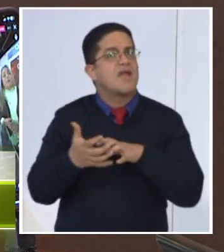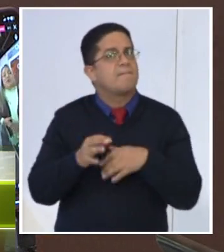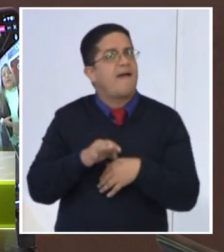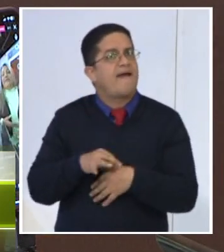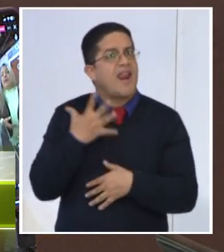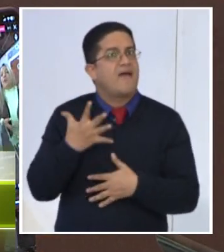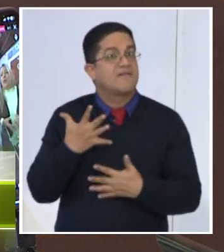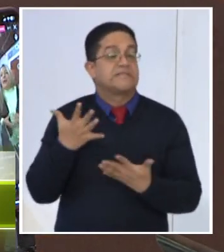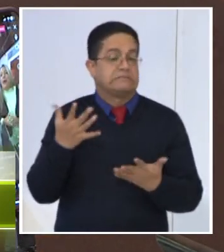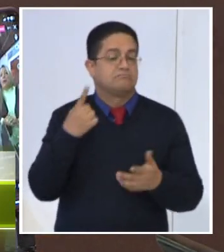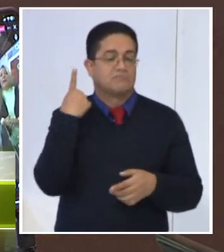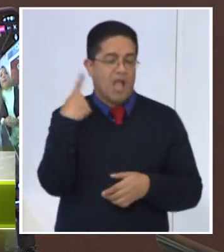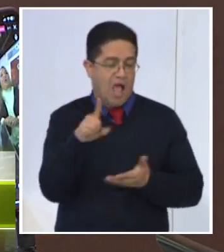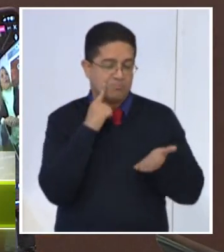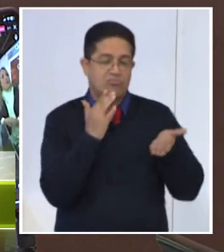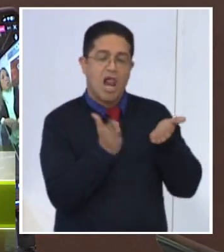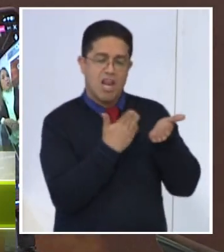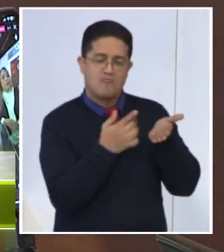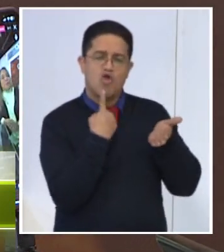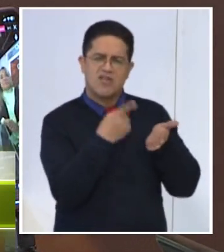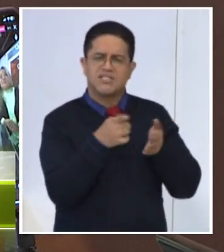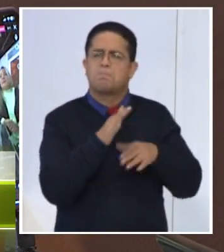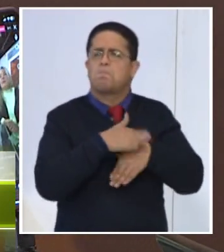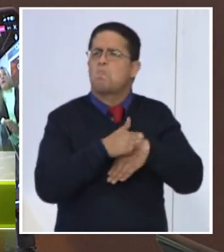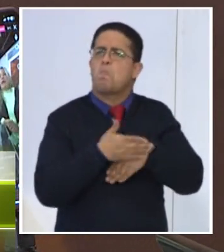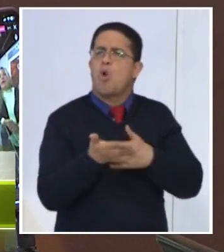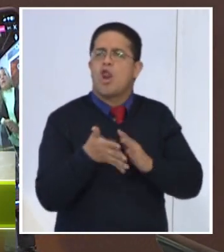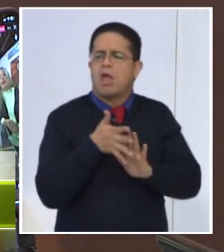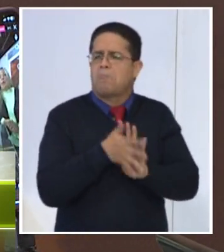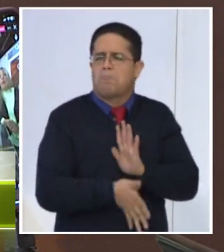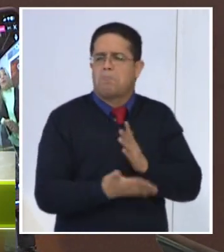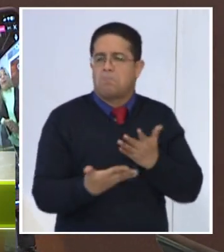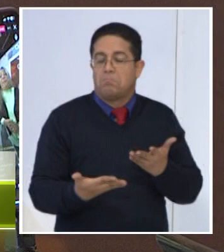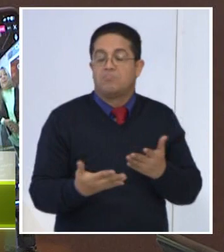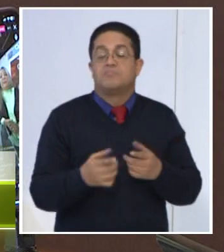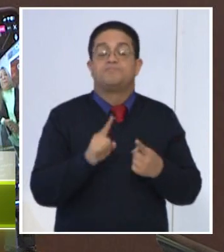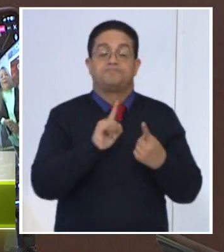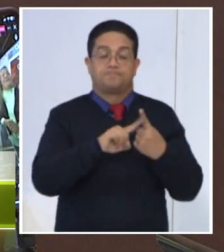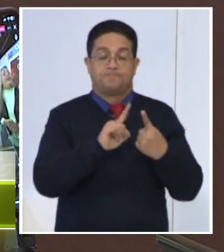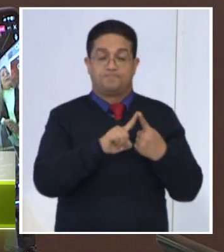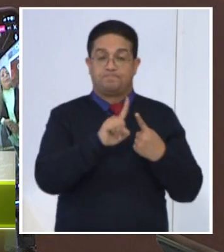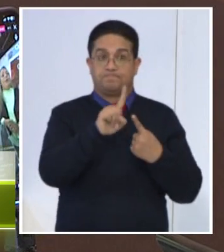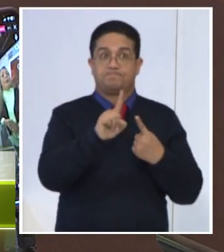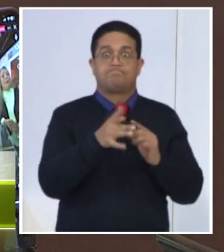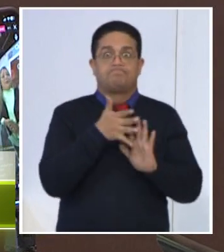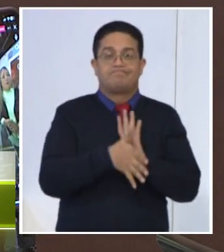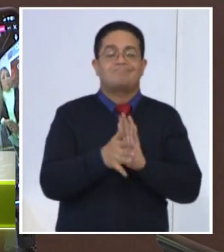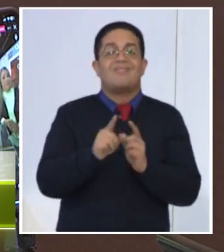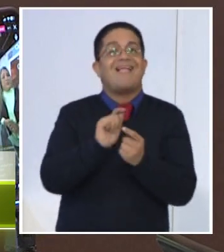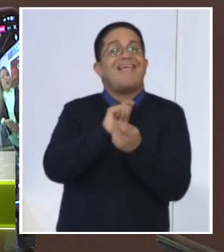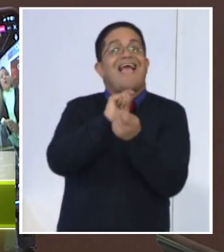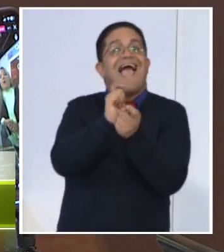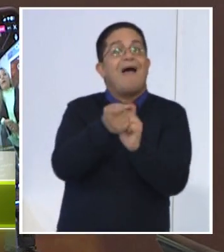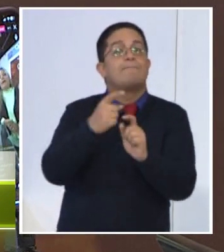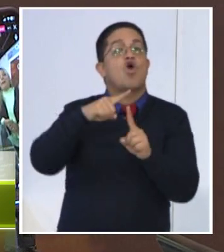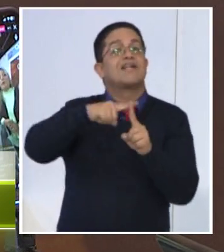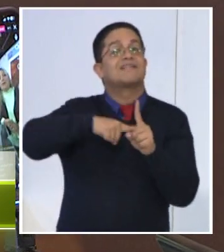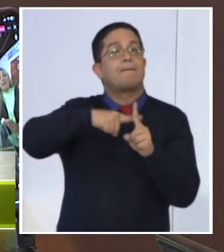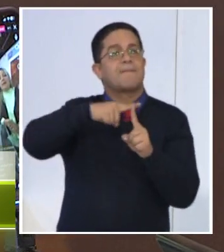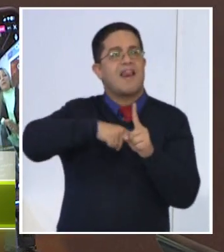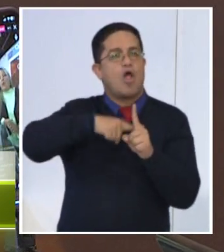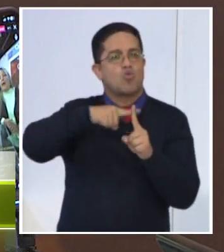hay mucha literatura que habla del por qué esto ocurre. Una de las principales es el cambio climático. El